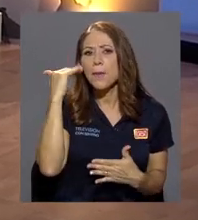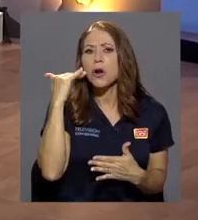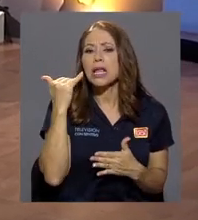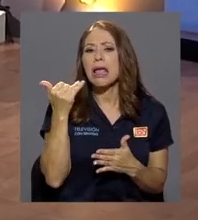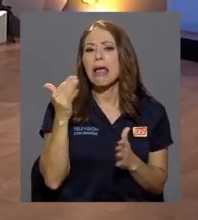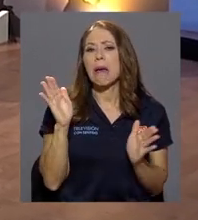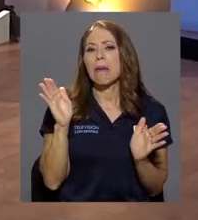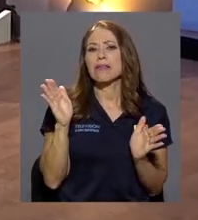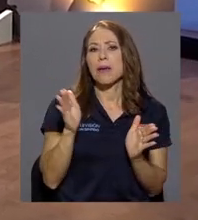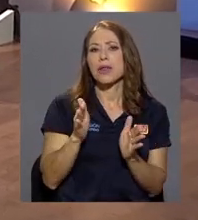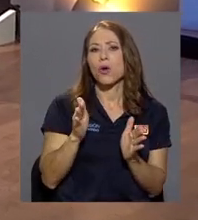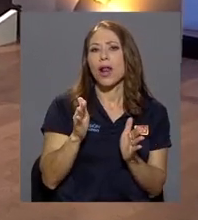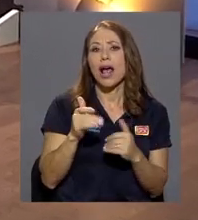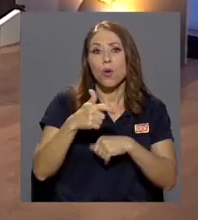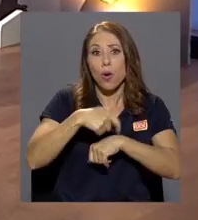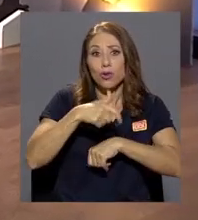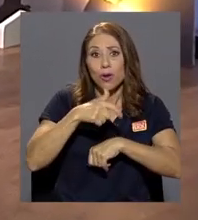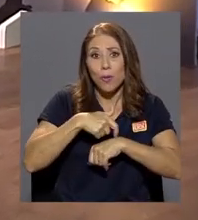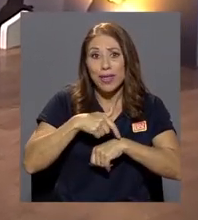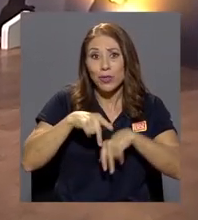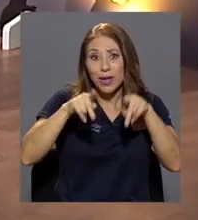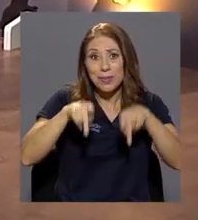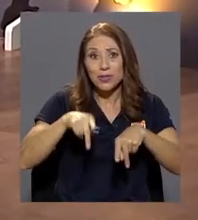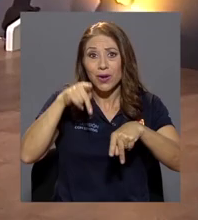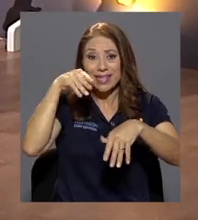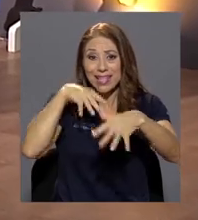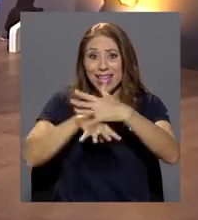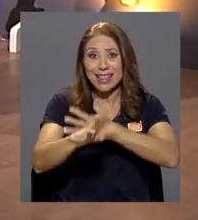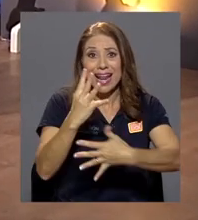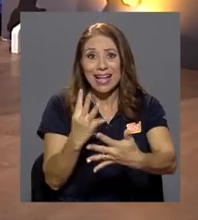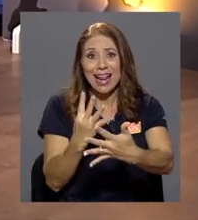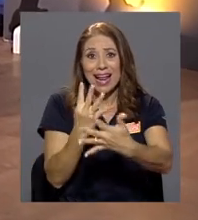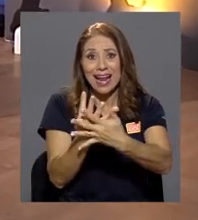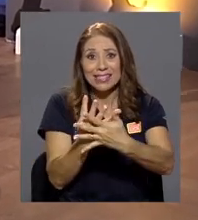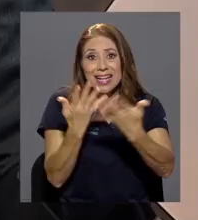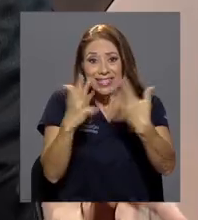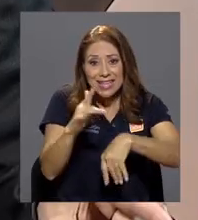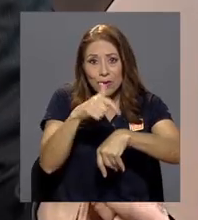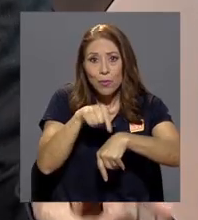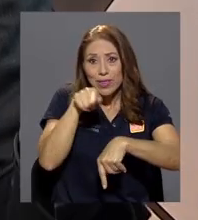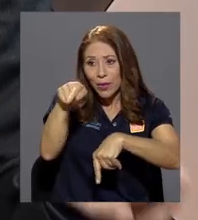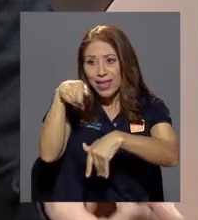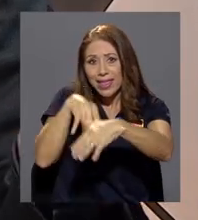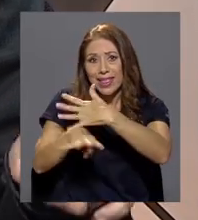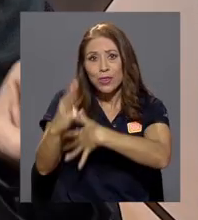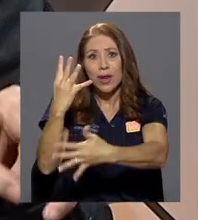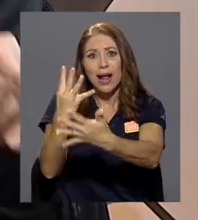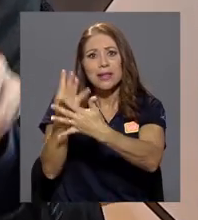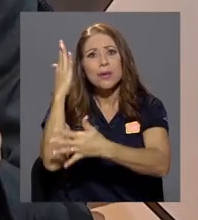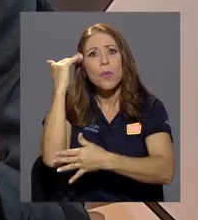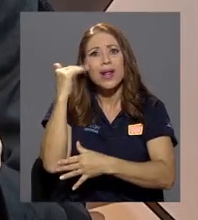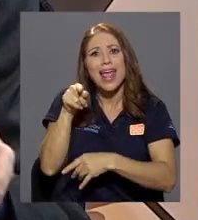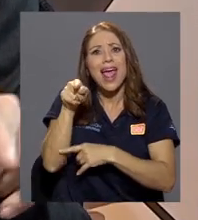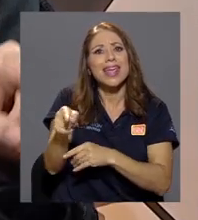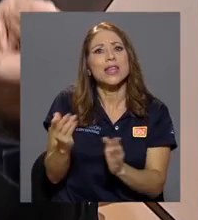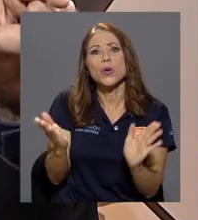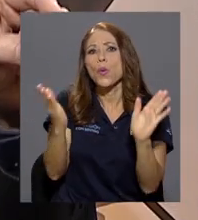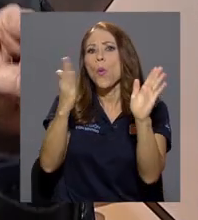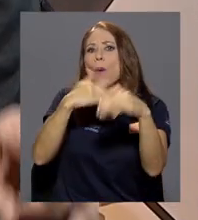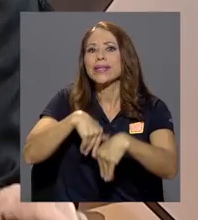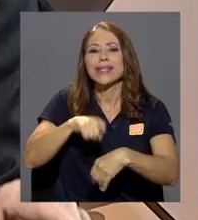momento final las personas han de entrar a cumplir una pena privativa de libertad porque ahí también no están presentes